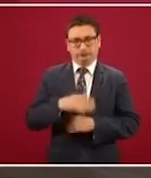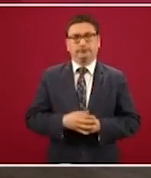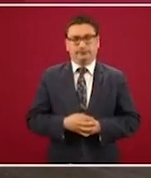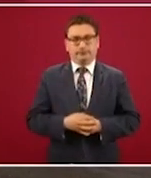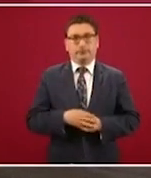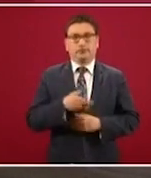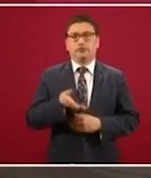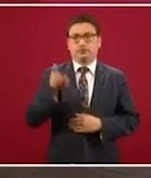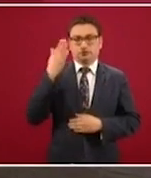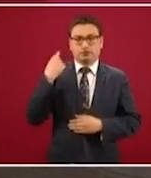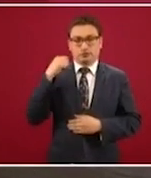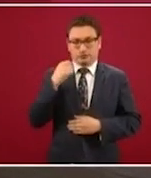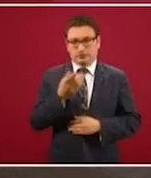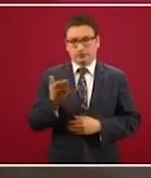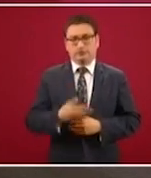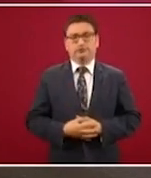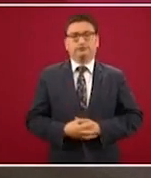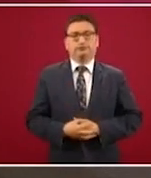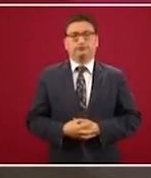a Tabasco